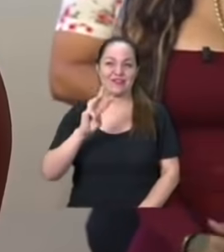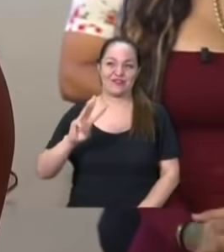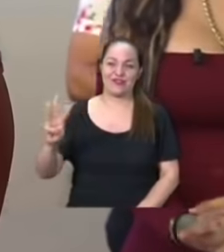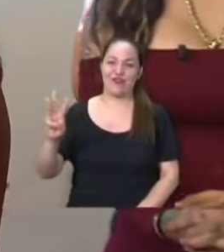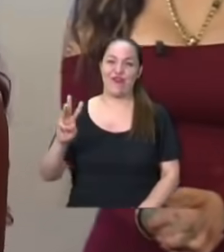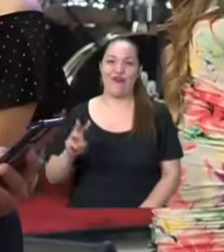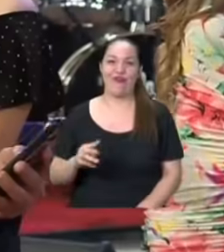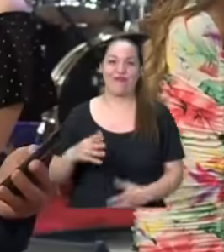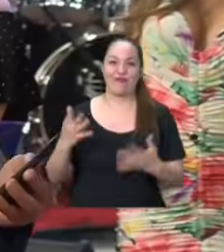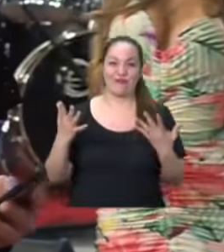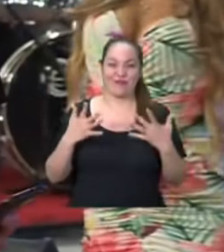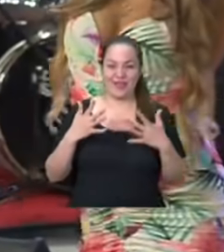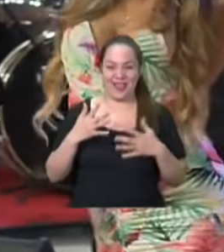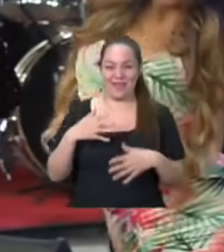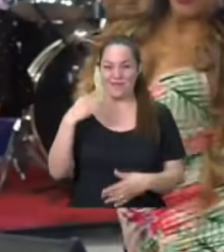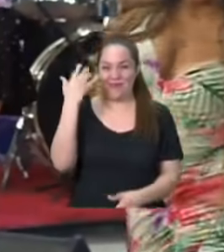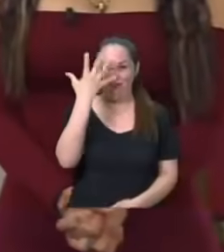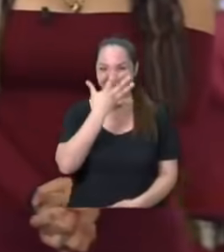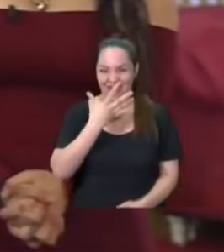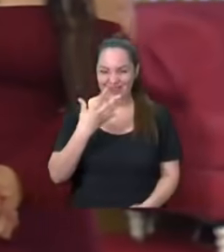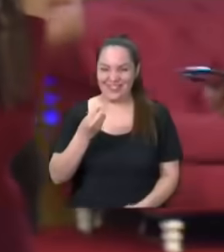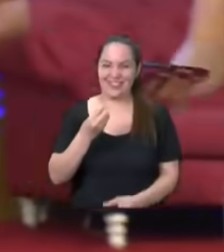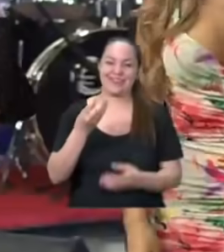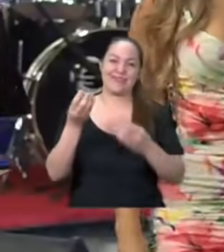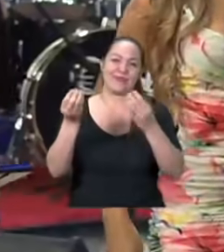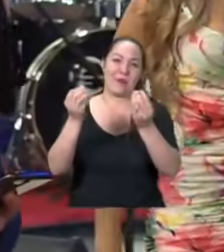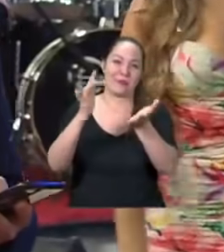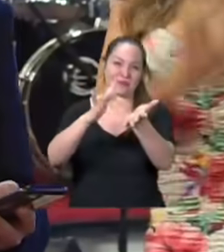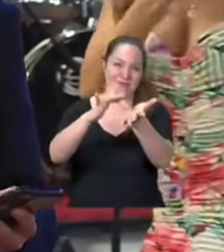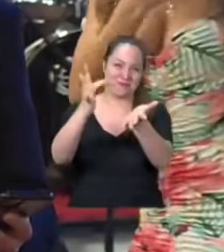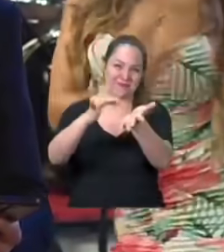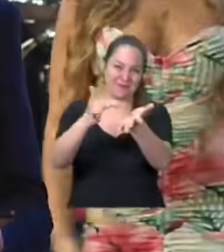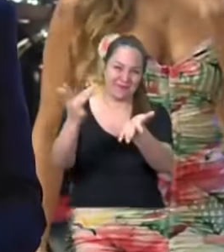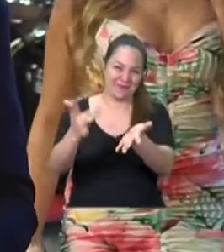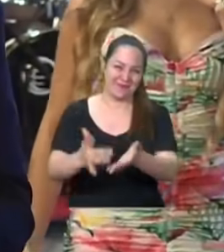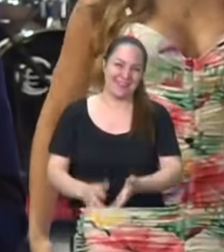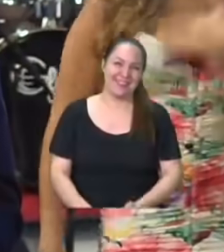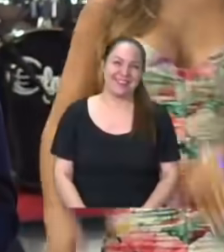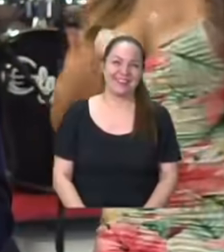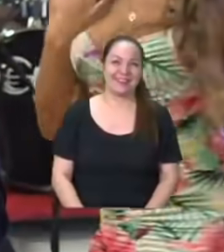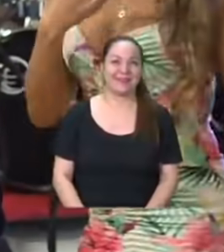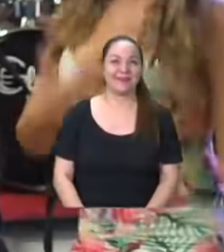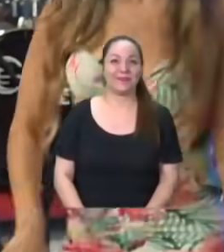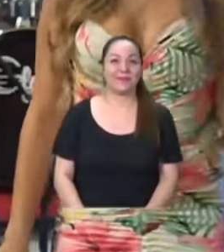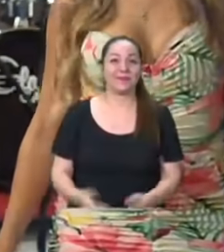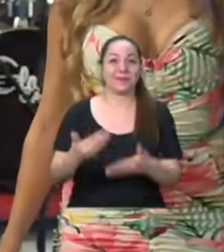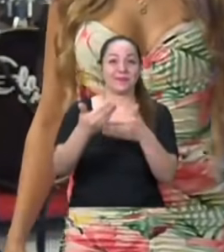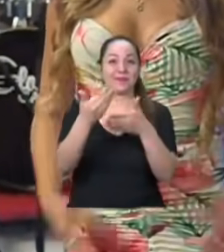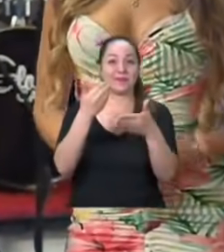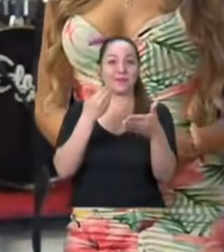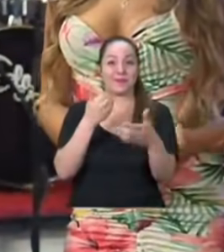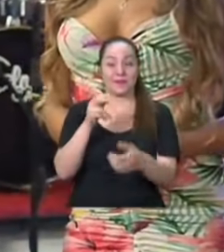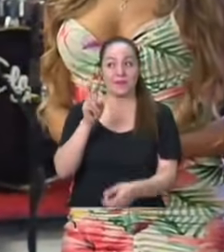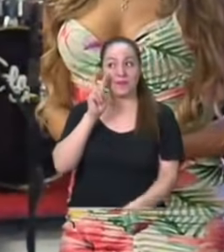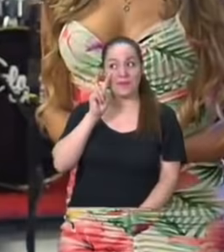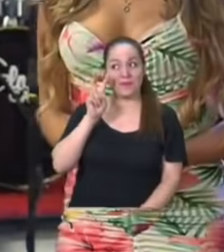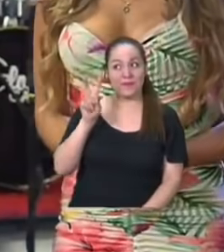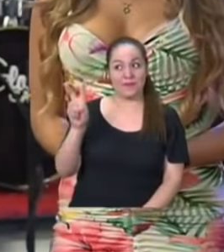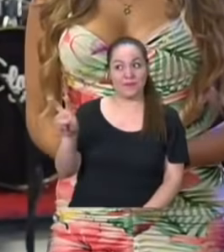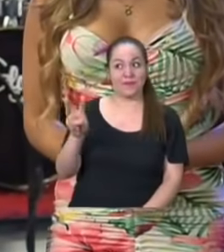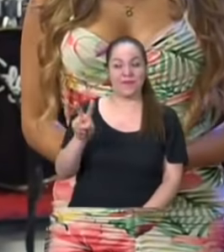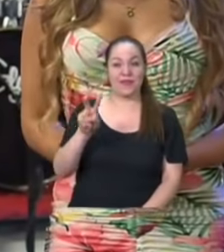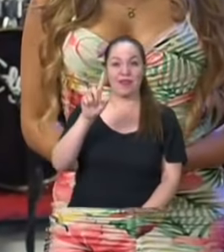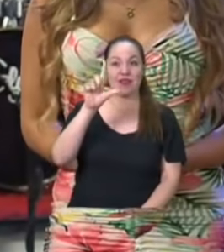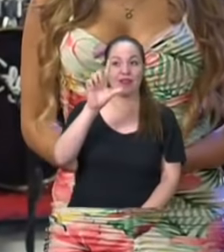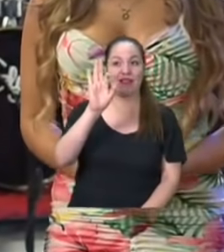fantasía. Muchas gracias. Venecia, hombre, Venecia. Calladita. Antes de ver el vestido de Flor, porque me